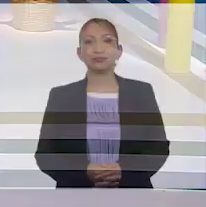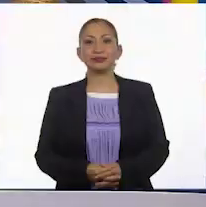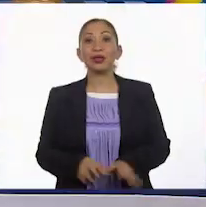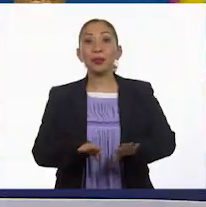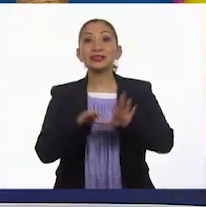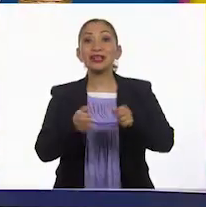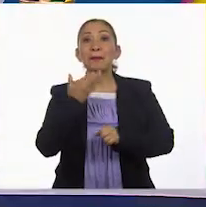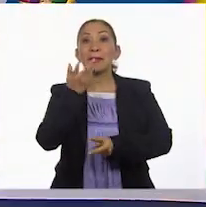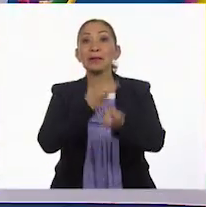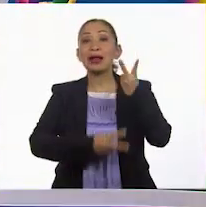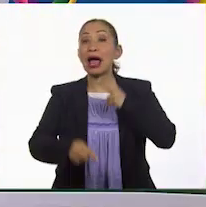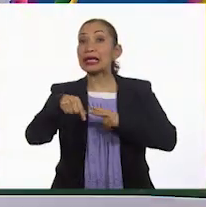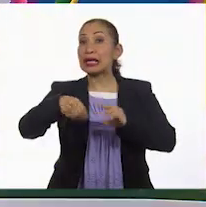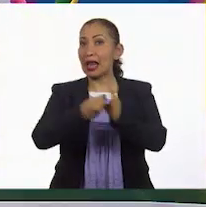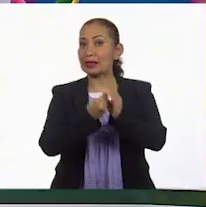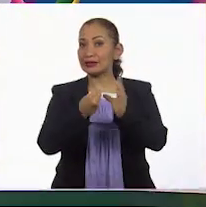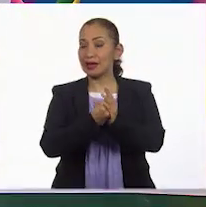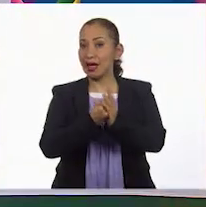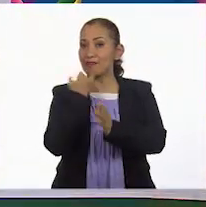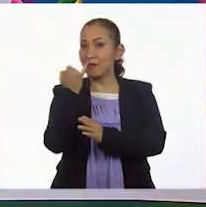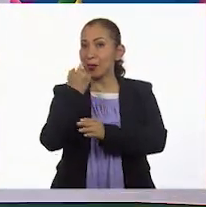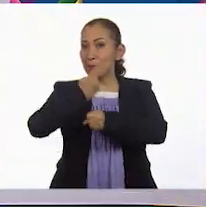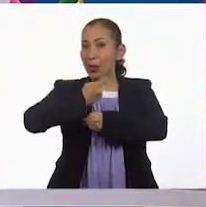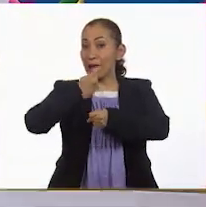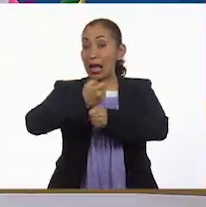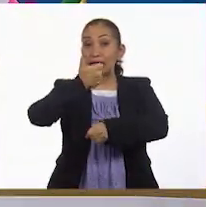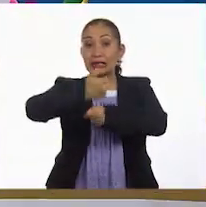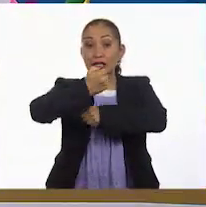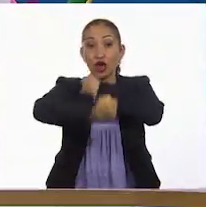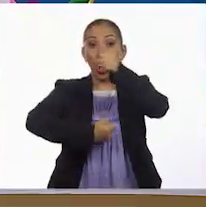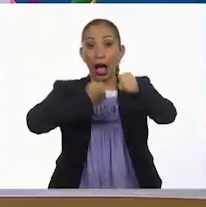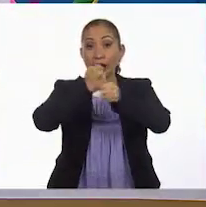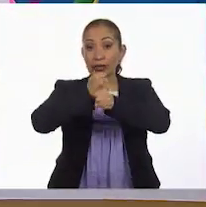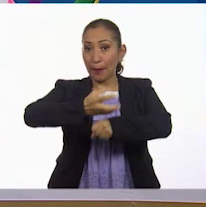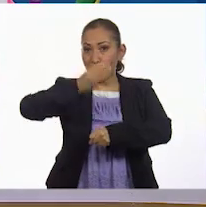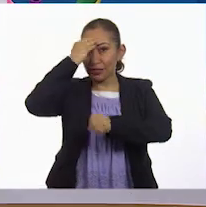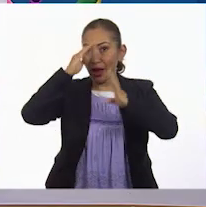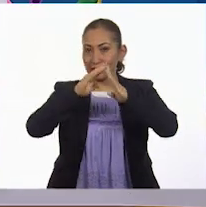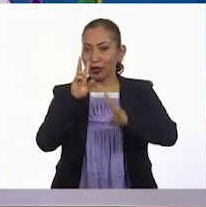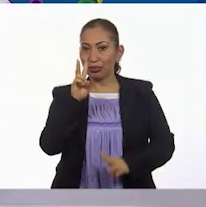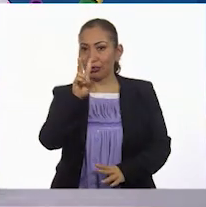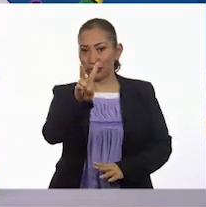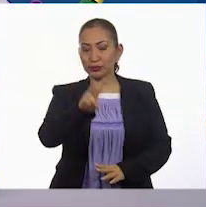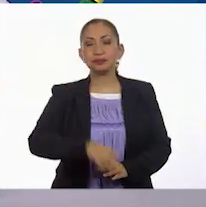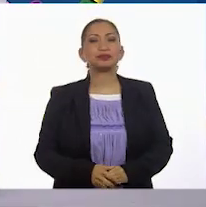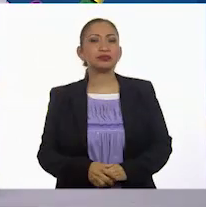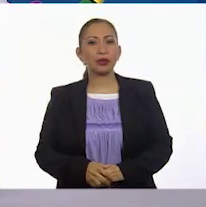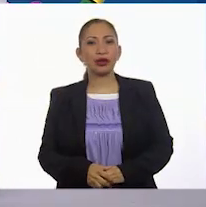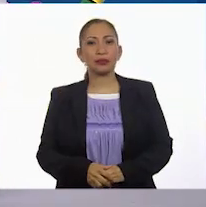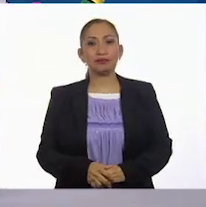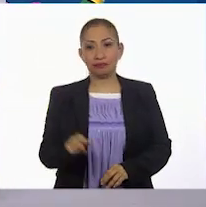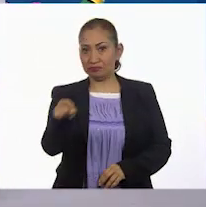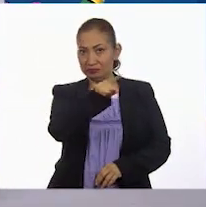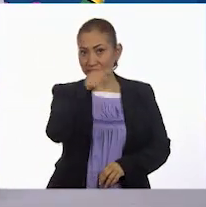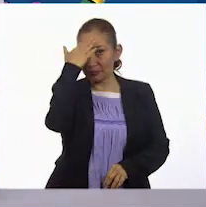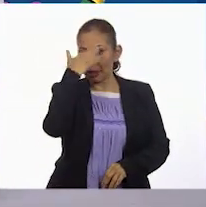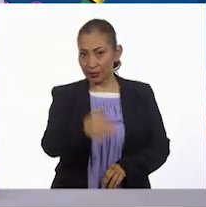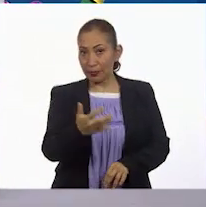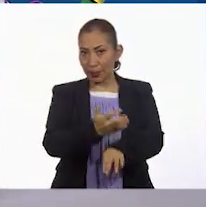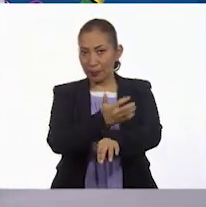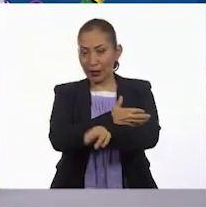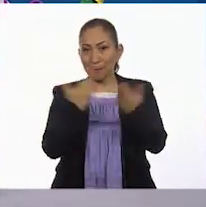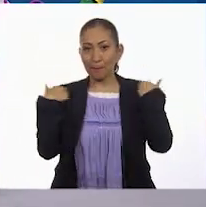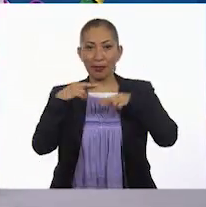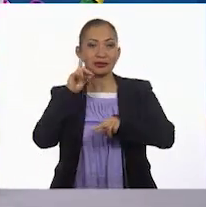¿Cómo están? Bienvenidos a su sesión de lengua materna para sexto grado en Aprende en Casa 2. Y como ustedes ya saben, me acompaña